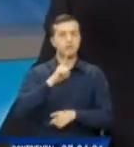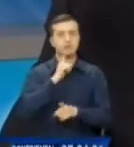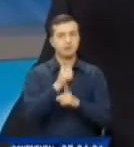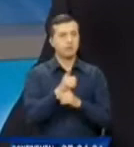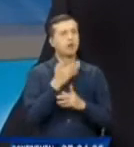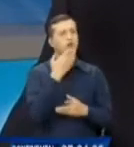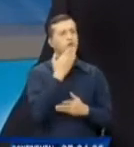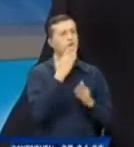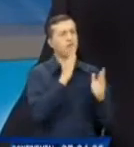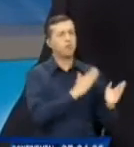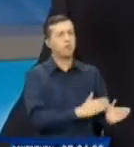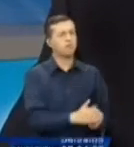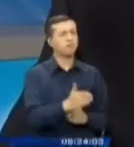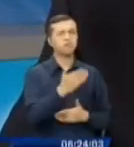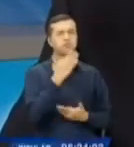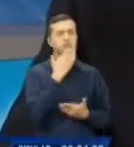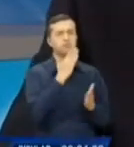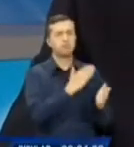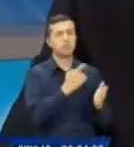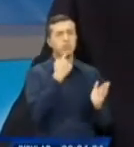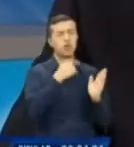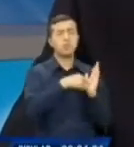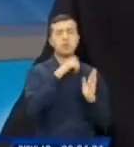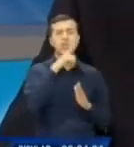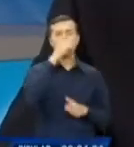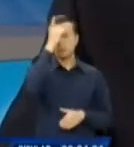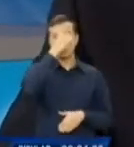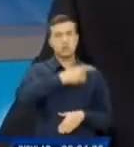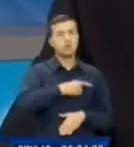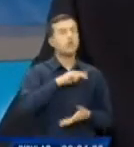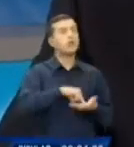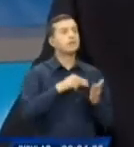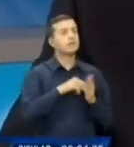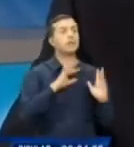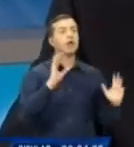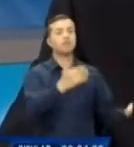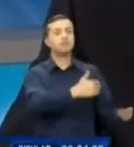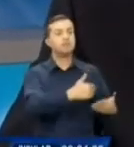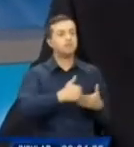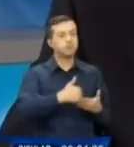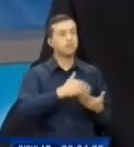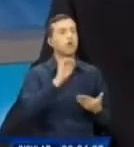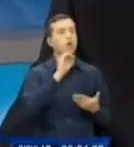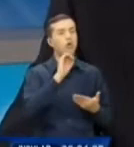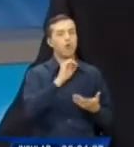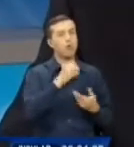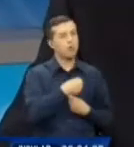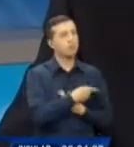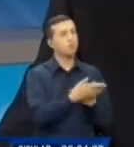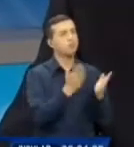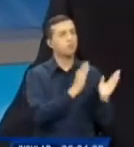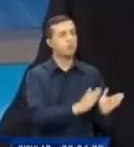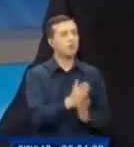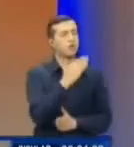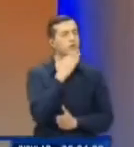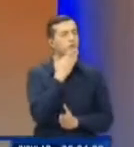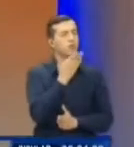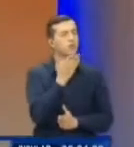los niveles de concentración es decir quien determina que es concentración y que no es concentración para redistribuir